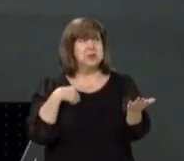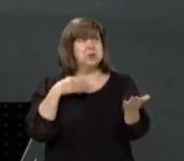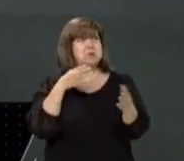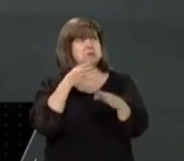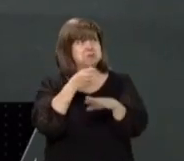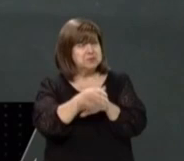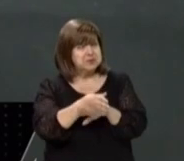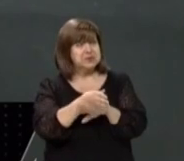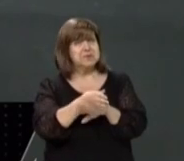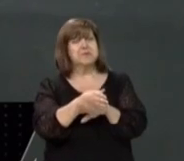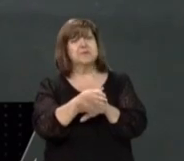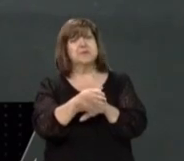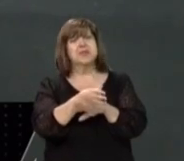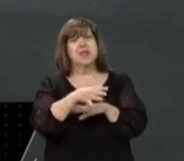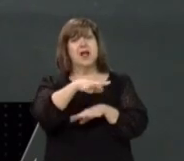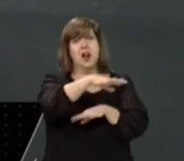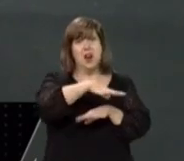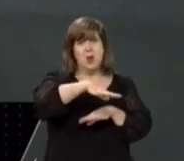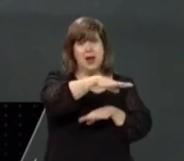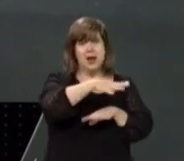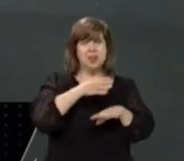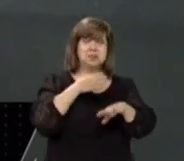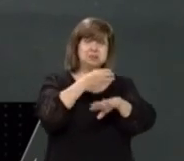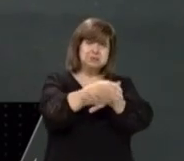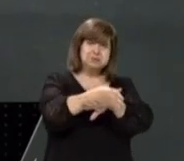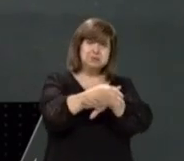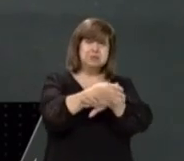ingresar a recepción, un sector de ingresos.